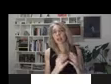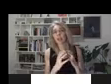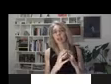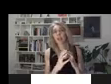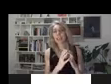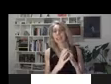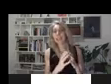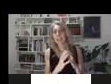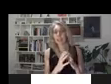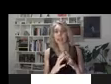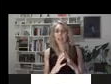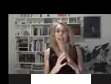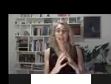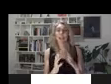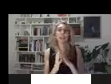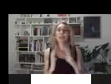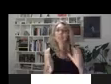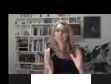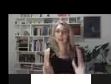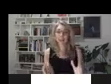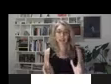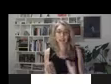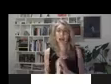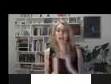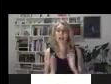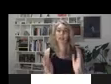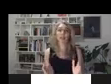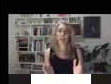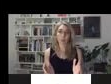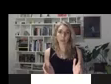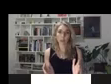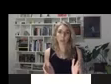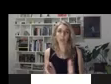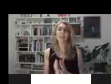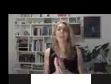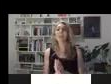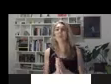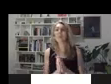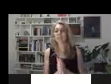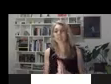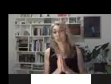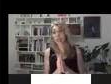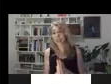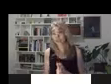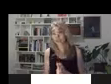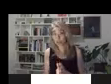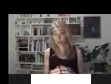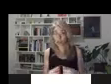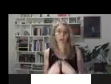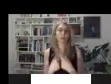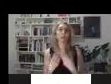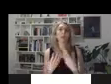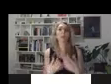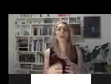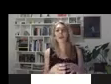preverla de manera tal que siempre se hable del mismo precio. Y si vamos a hacer alguna